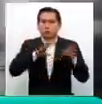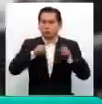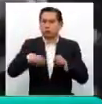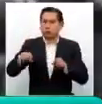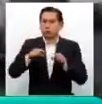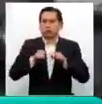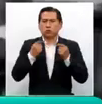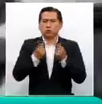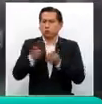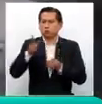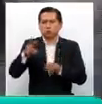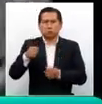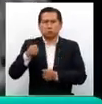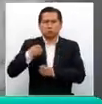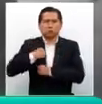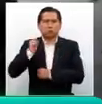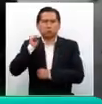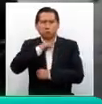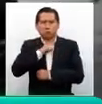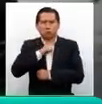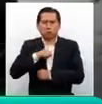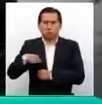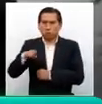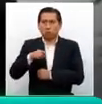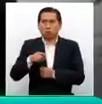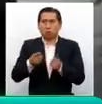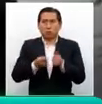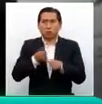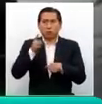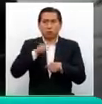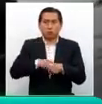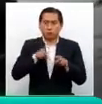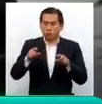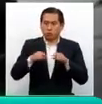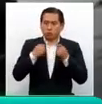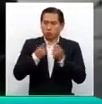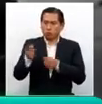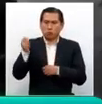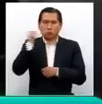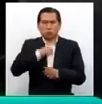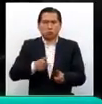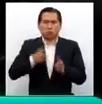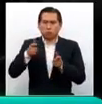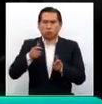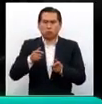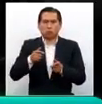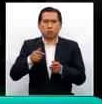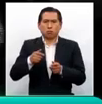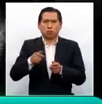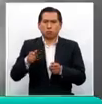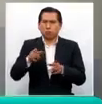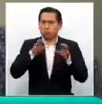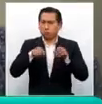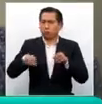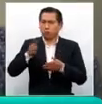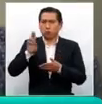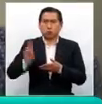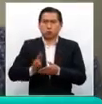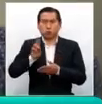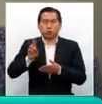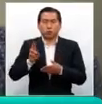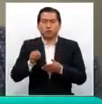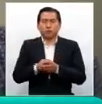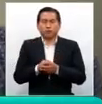un grupo paramilitar. En realidad es la primera vez que se ve como grupo paramilitar. Toma la universidad